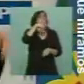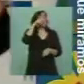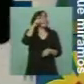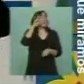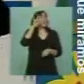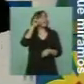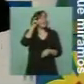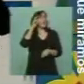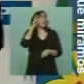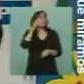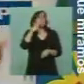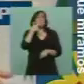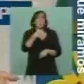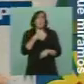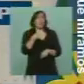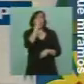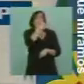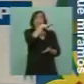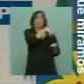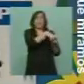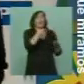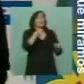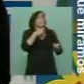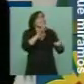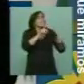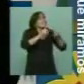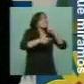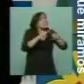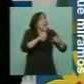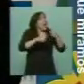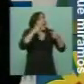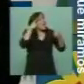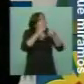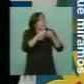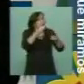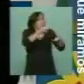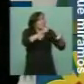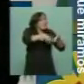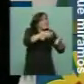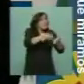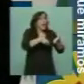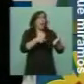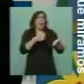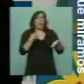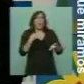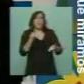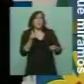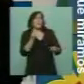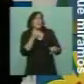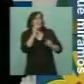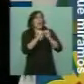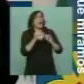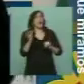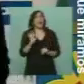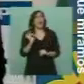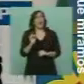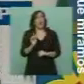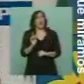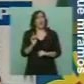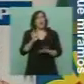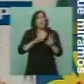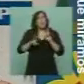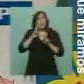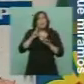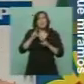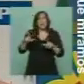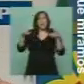en la realización de acuerdos tienden a lo que se denomina limar la imagen de alguien